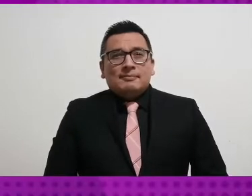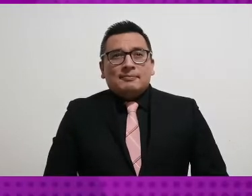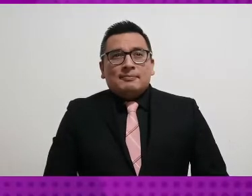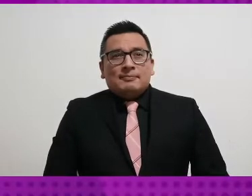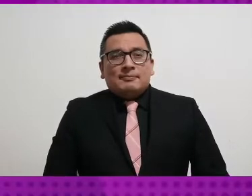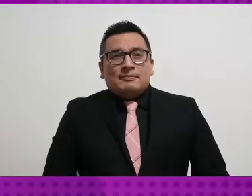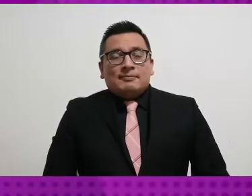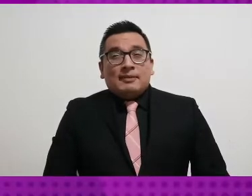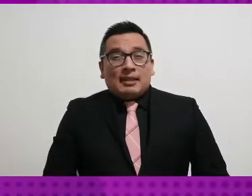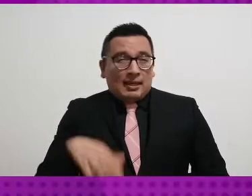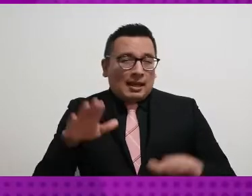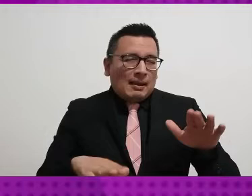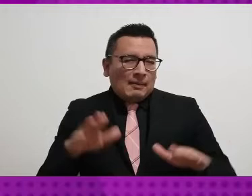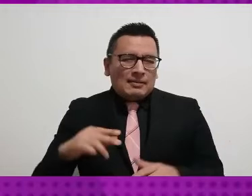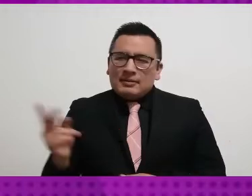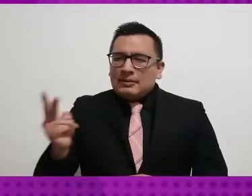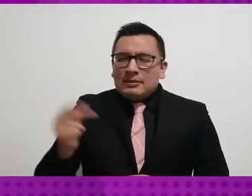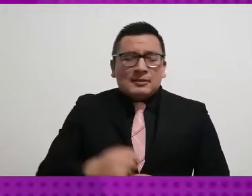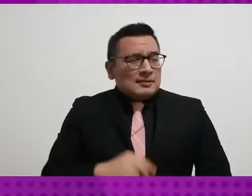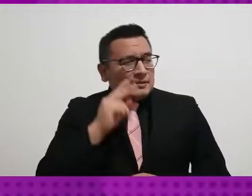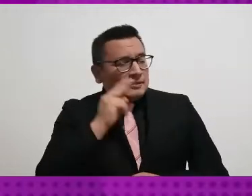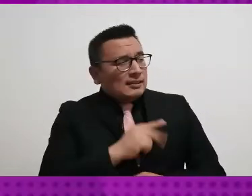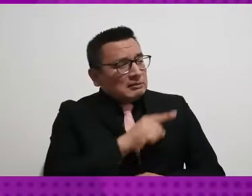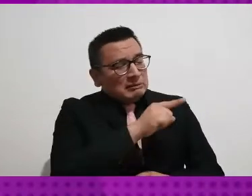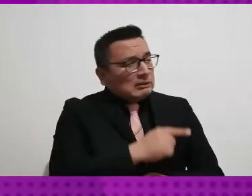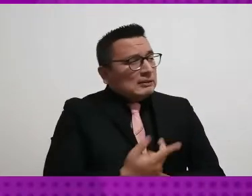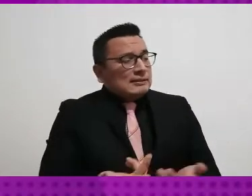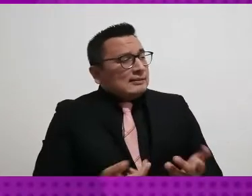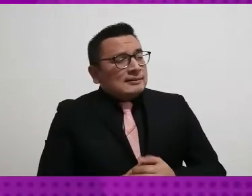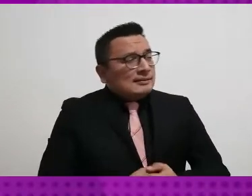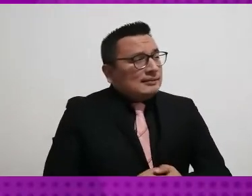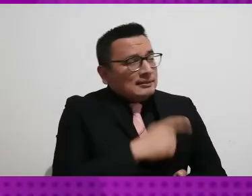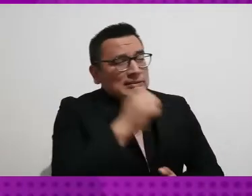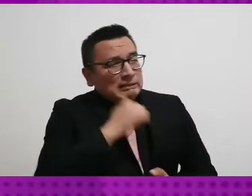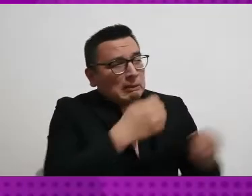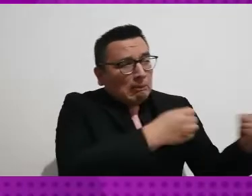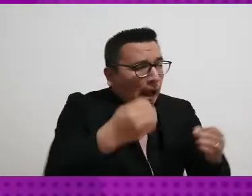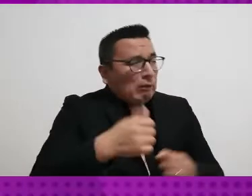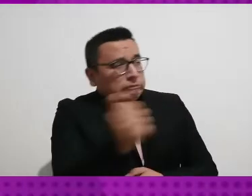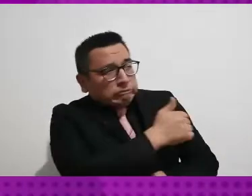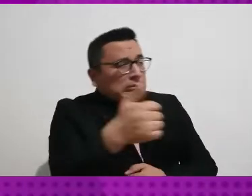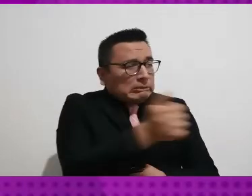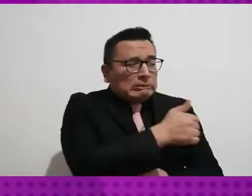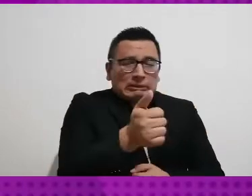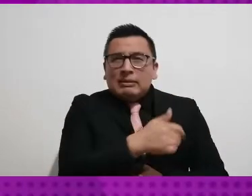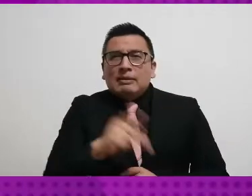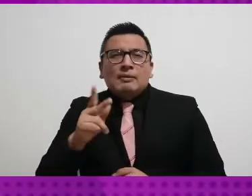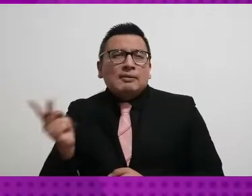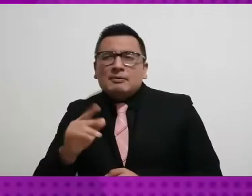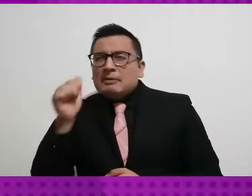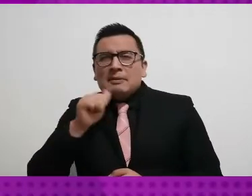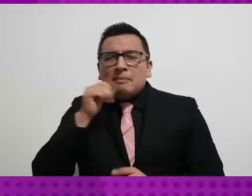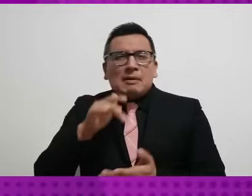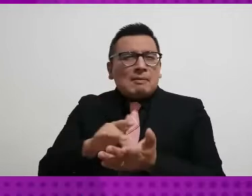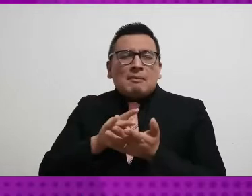pues se preocupan mucho por mí porque dicen, ay, siempre andas ocupado, siempre andas trabajando, siempre andas haciendo muchas cosas, pero ellos siempre han estado ahí para